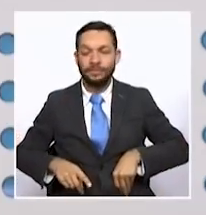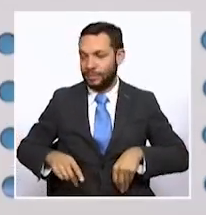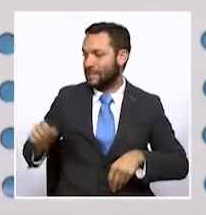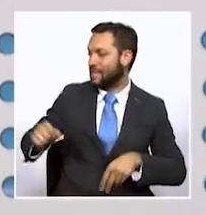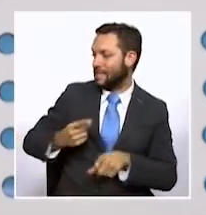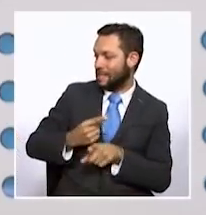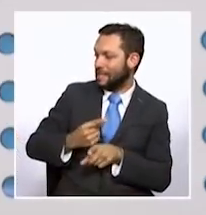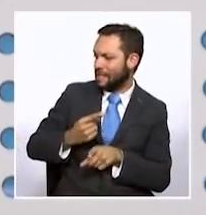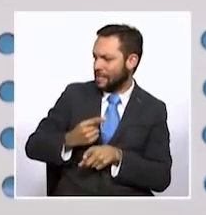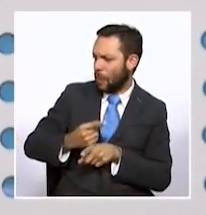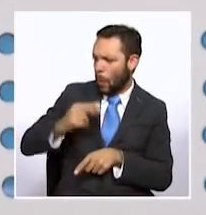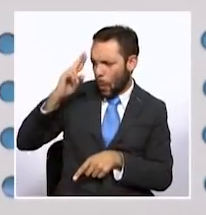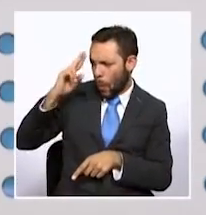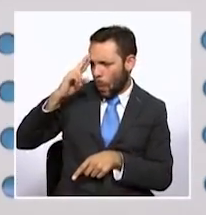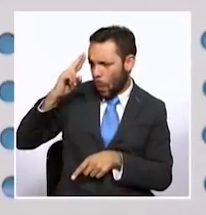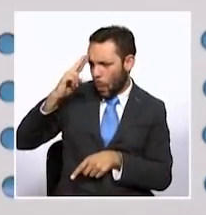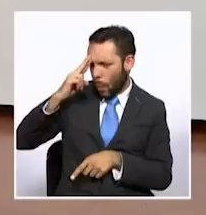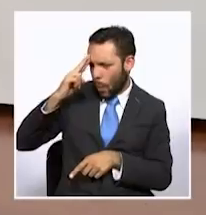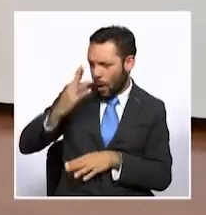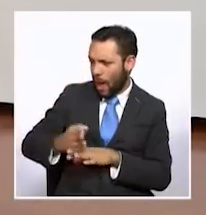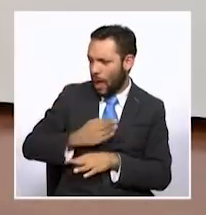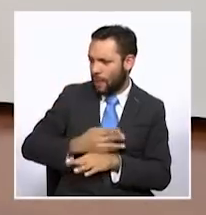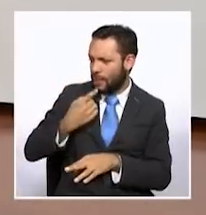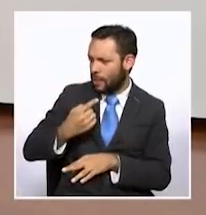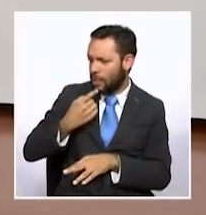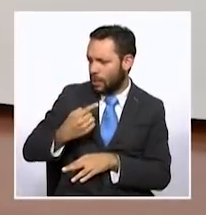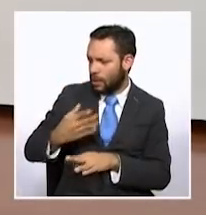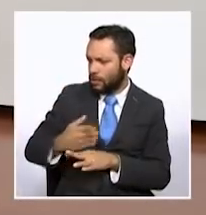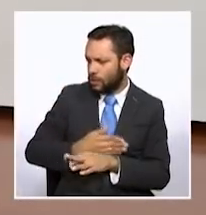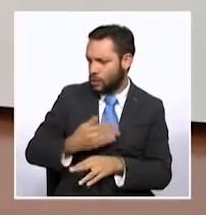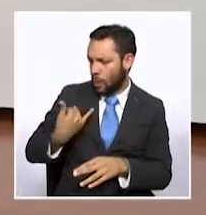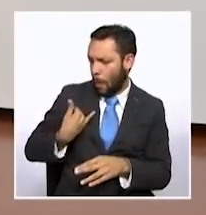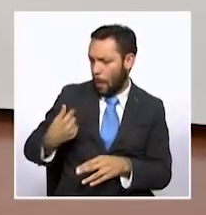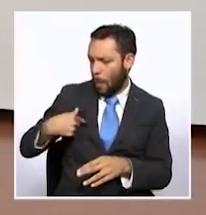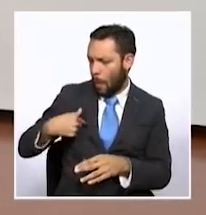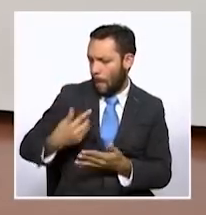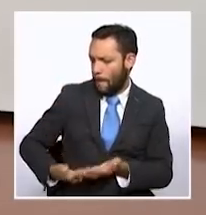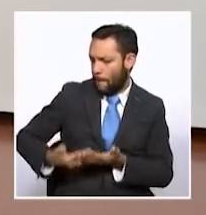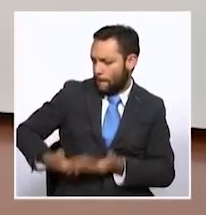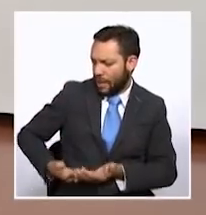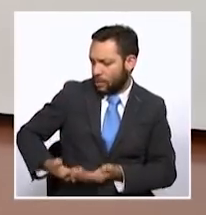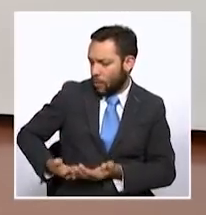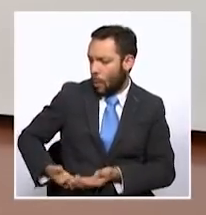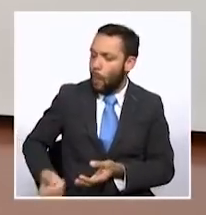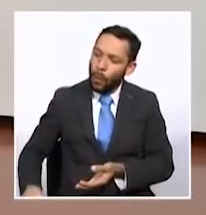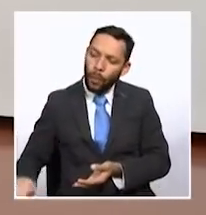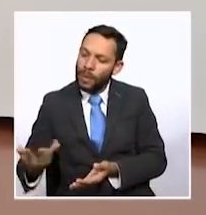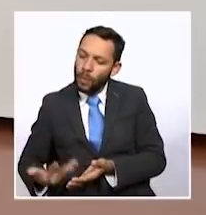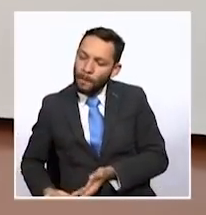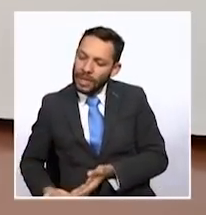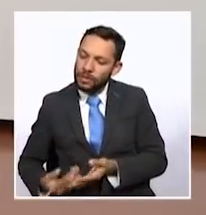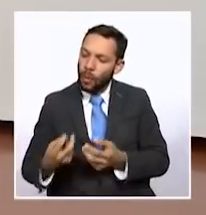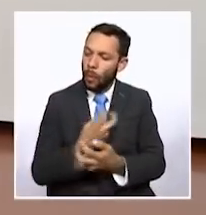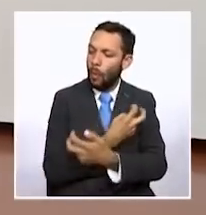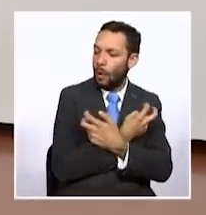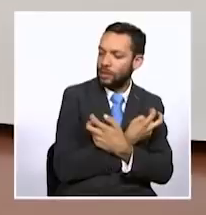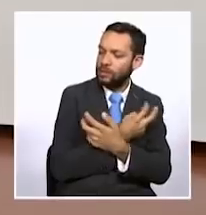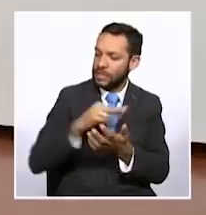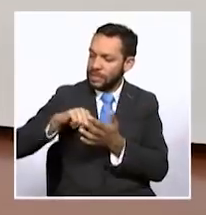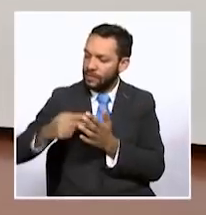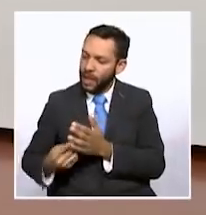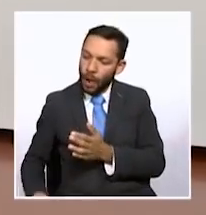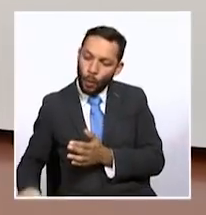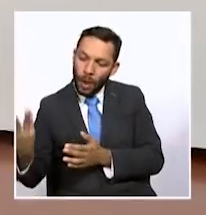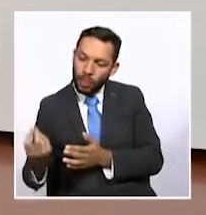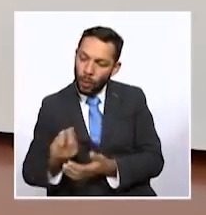muchos dicen, bueno, es que sí, yo puedo tener tanto de peso y de lo que peso cuánto es hueso, pero es que eso